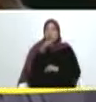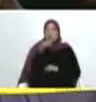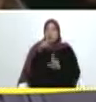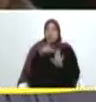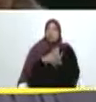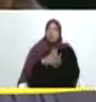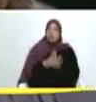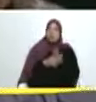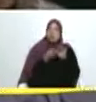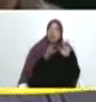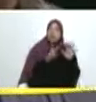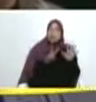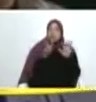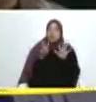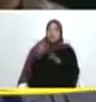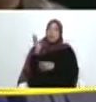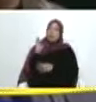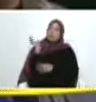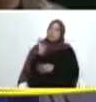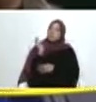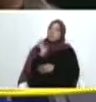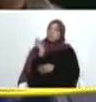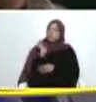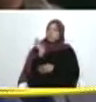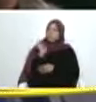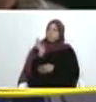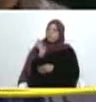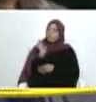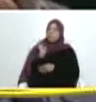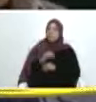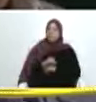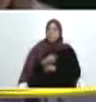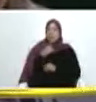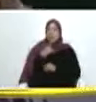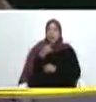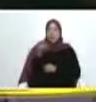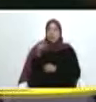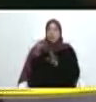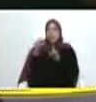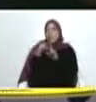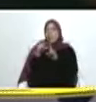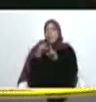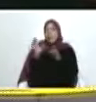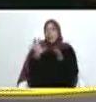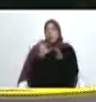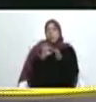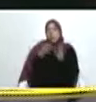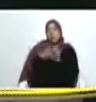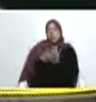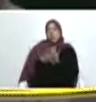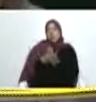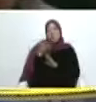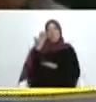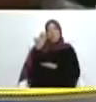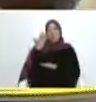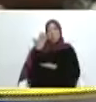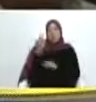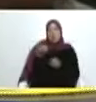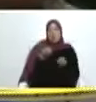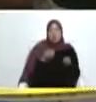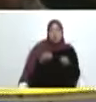esta 77 asamblea, compañero presidente, las palabras claves nos unían. Y esas palabras claves eran